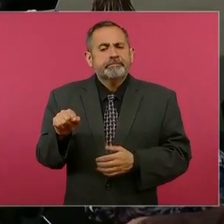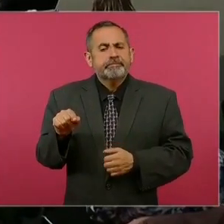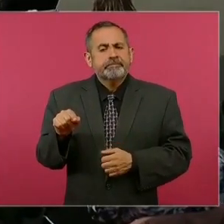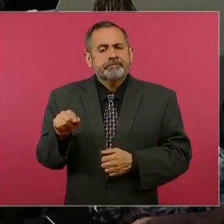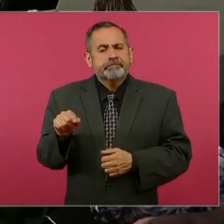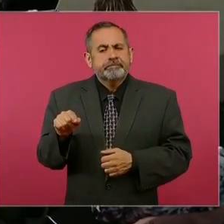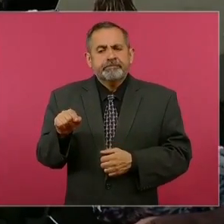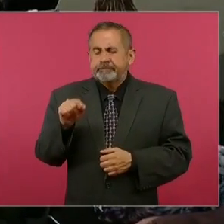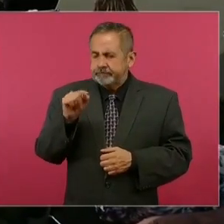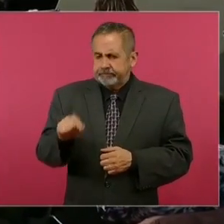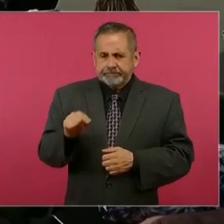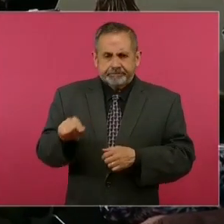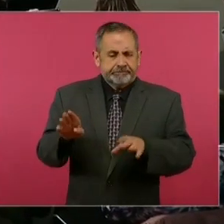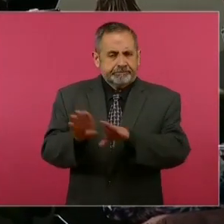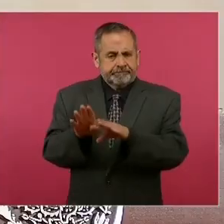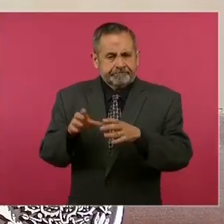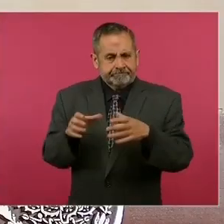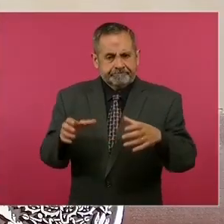el trato